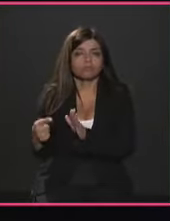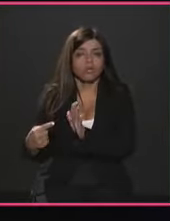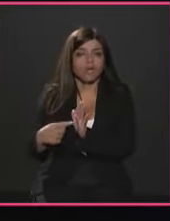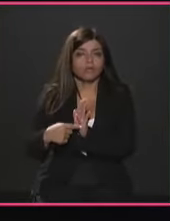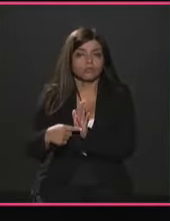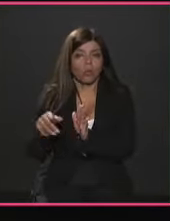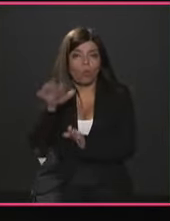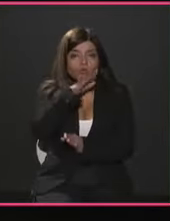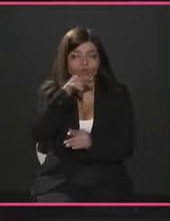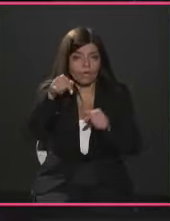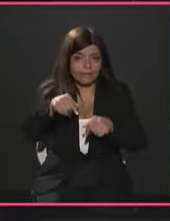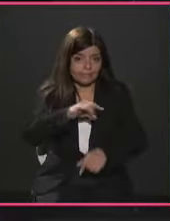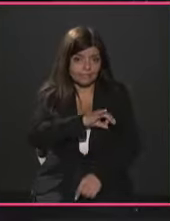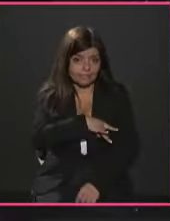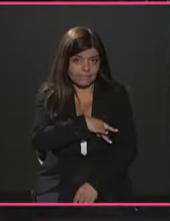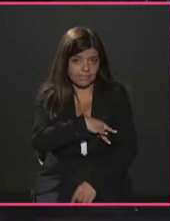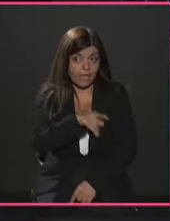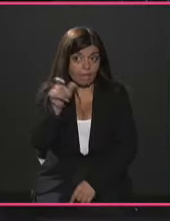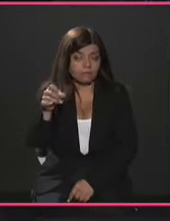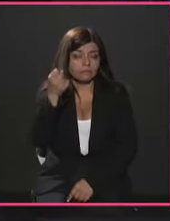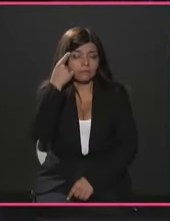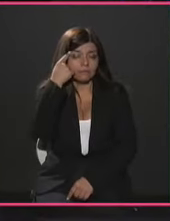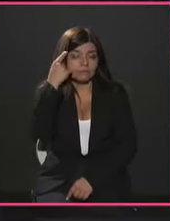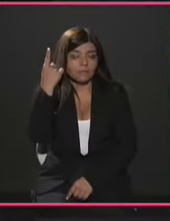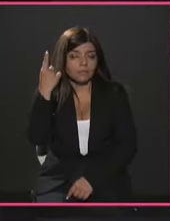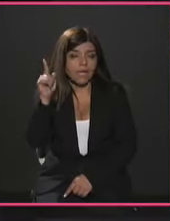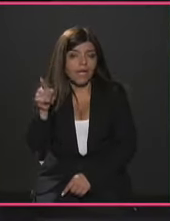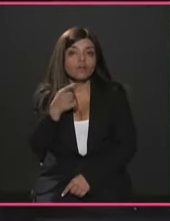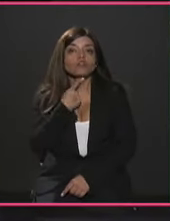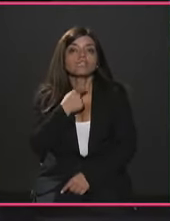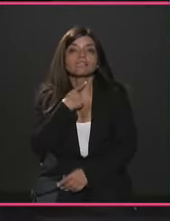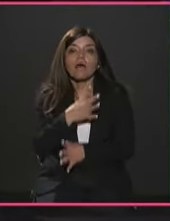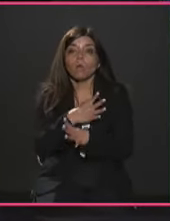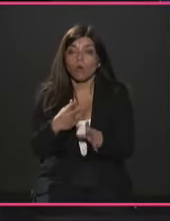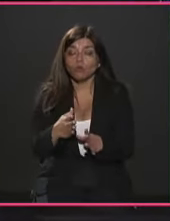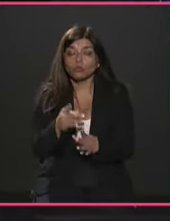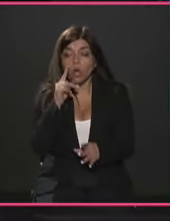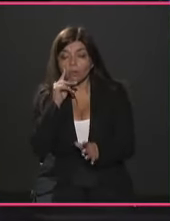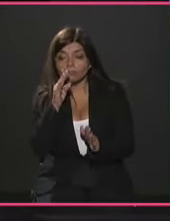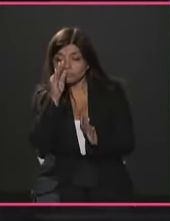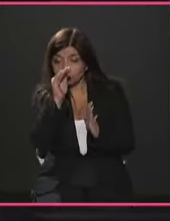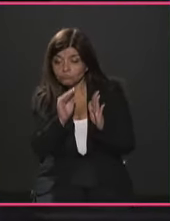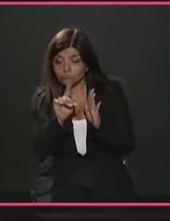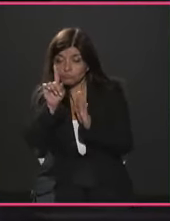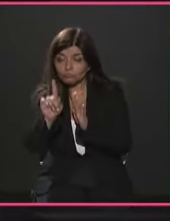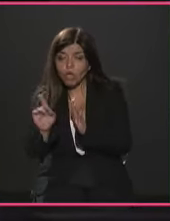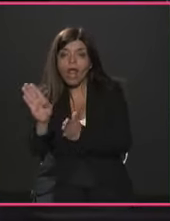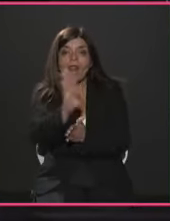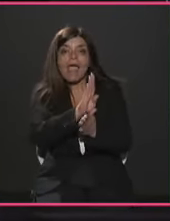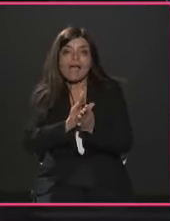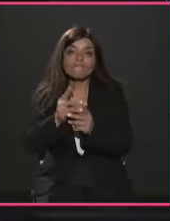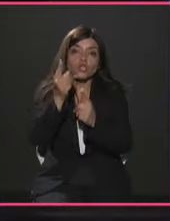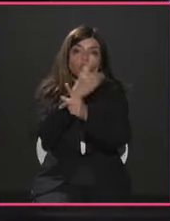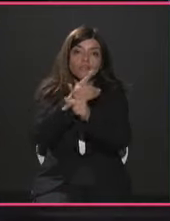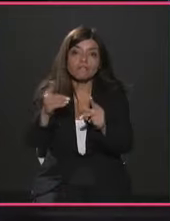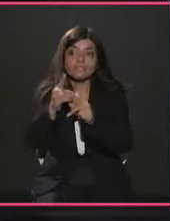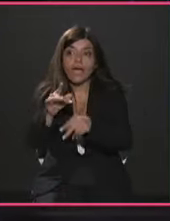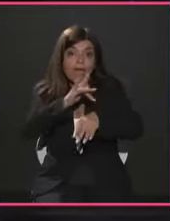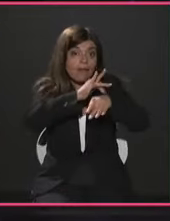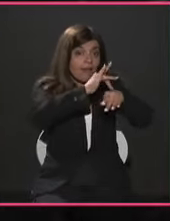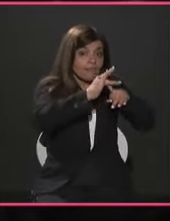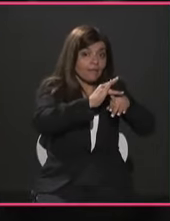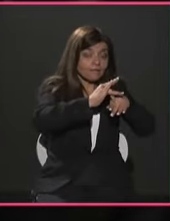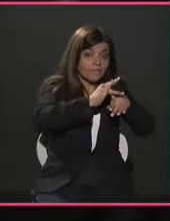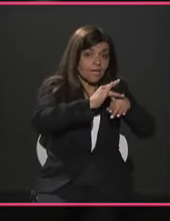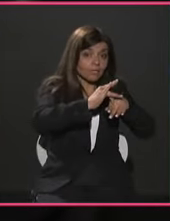uso acá en Chile nos interesaba bastante la verdad poder medir la biodiversidad oculta del Desierto de